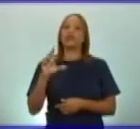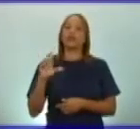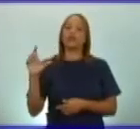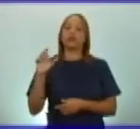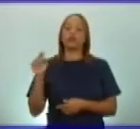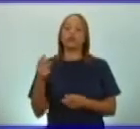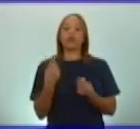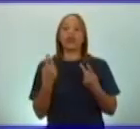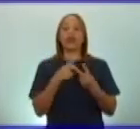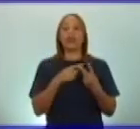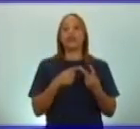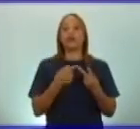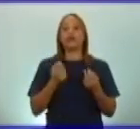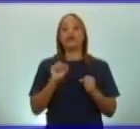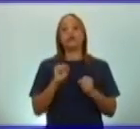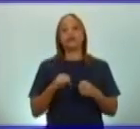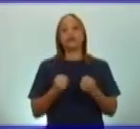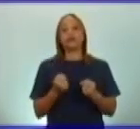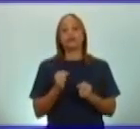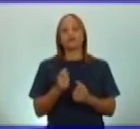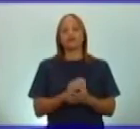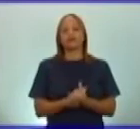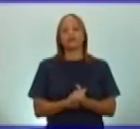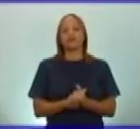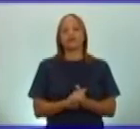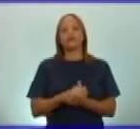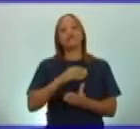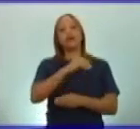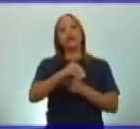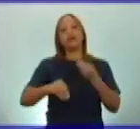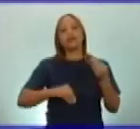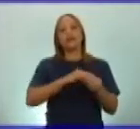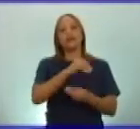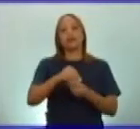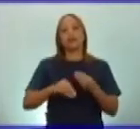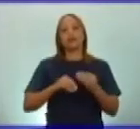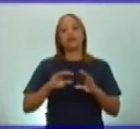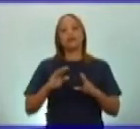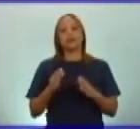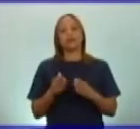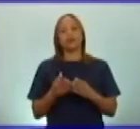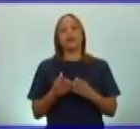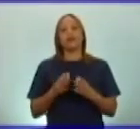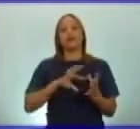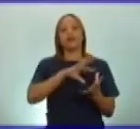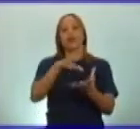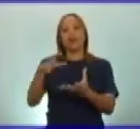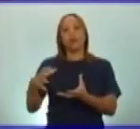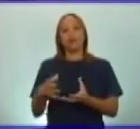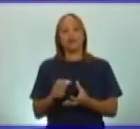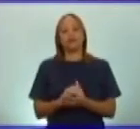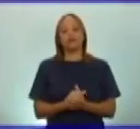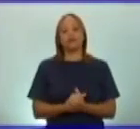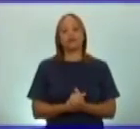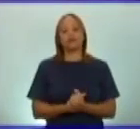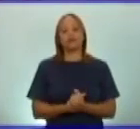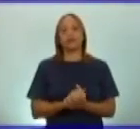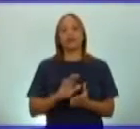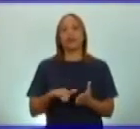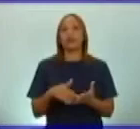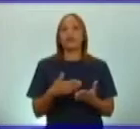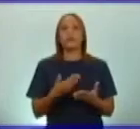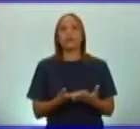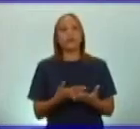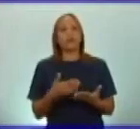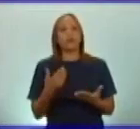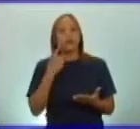constituyen hechos fundadores, sin lugar a dudas, por todas las transformaciones que luego propiciaron al mundo en general. Les propongo, muchachos, entonces